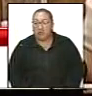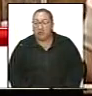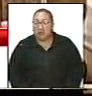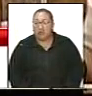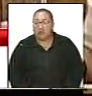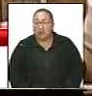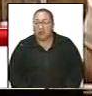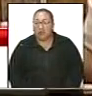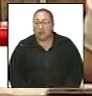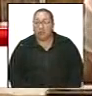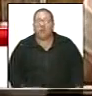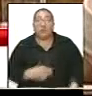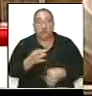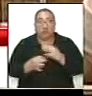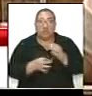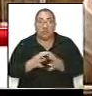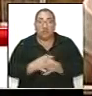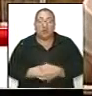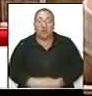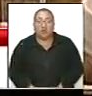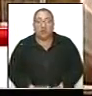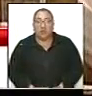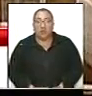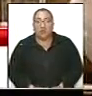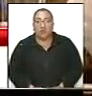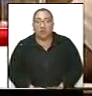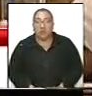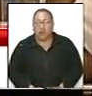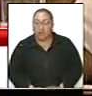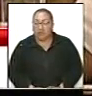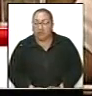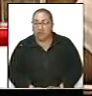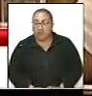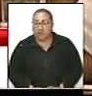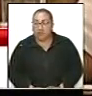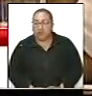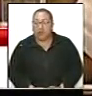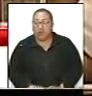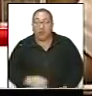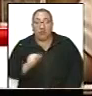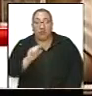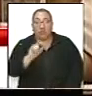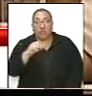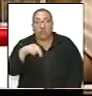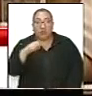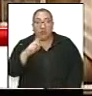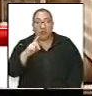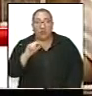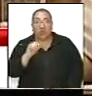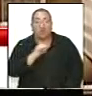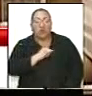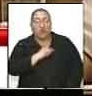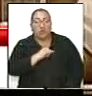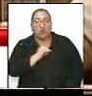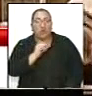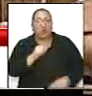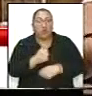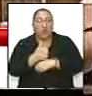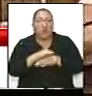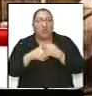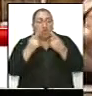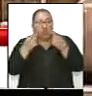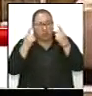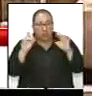queríamos mencionar era que SUNEU es una institución autónoma. Todas sus